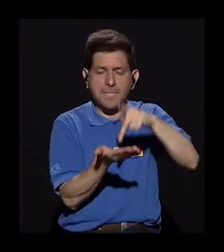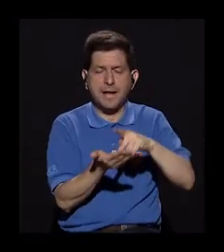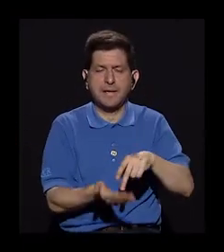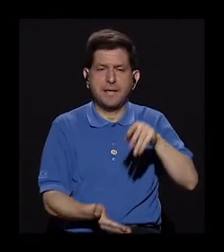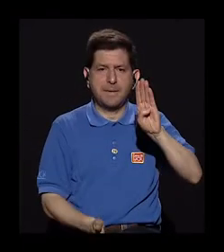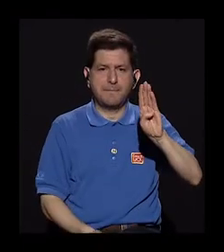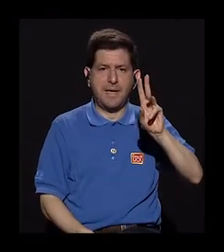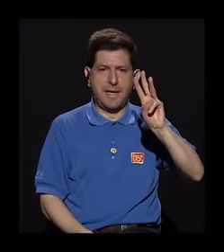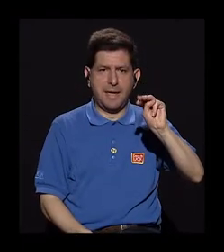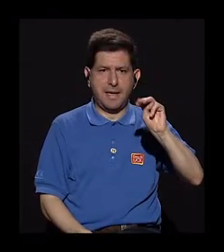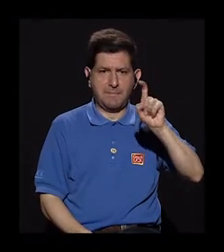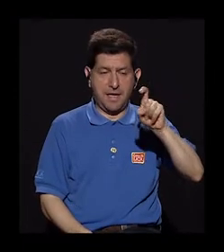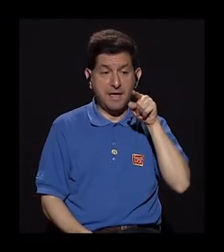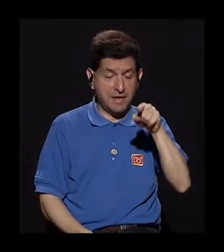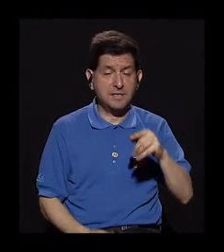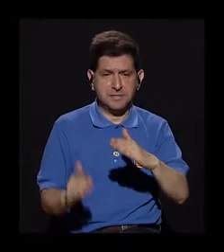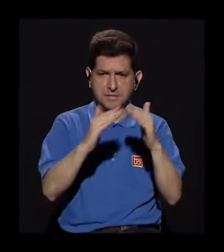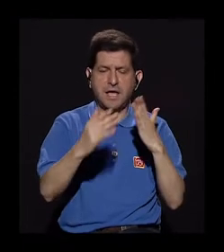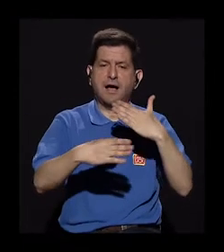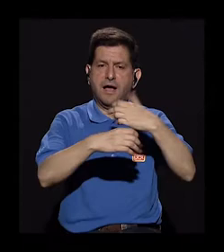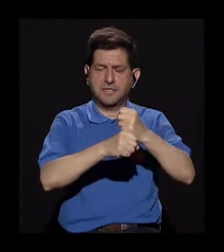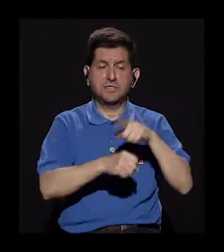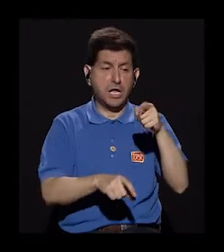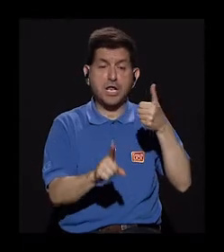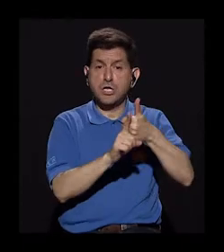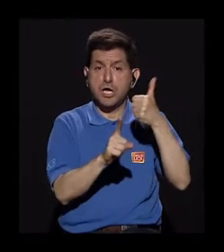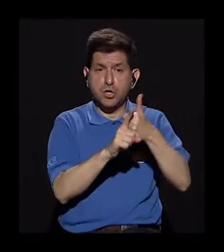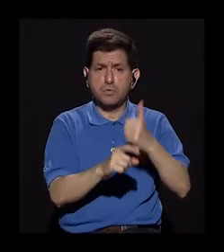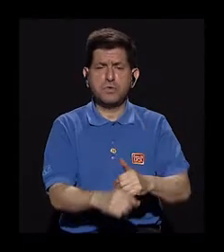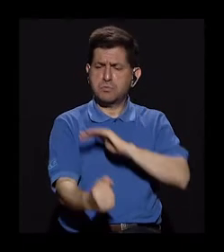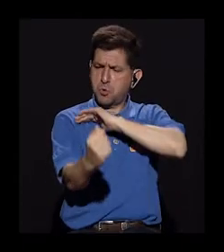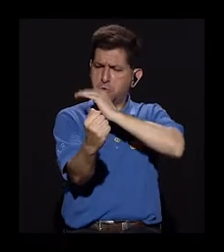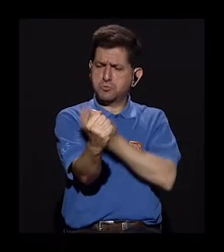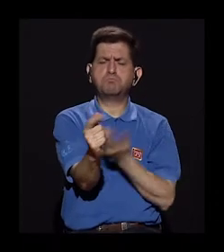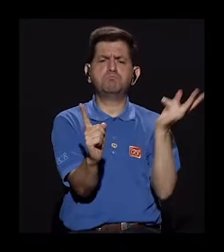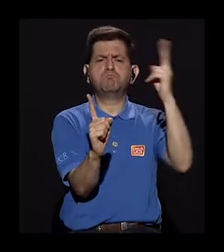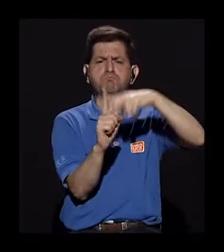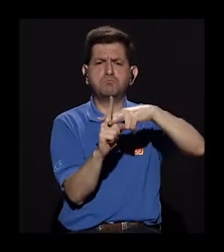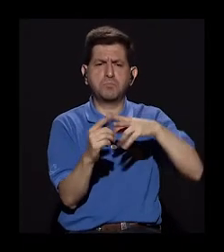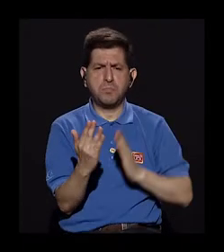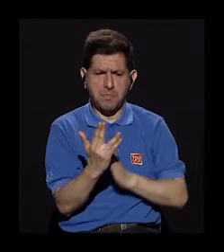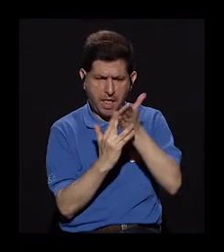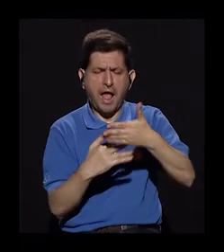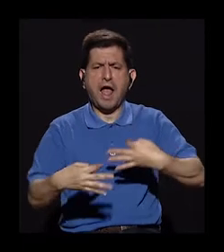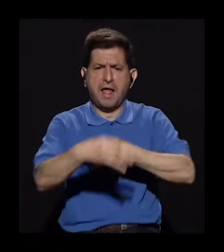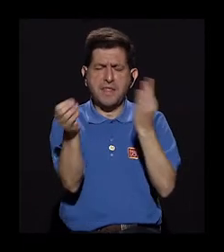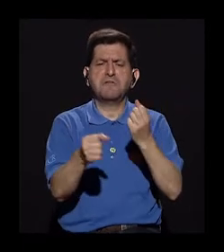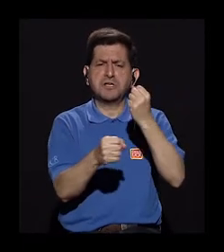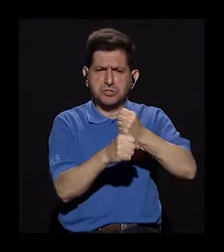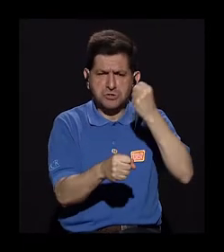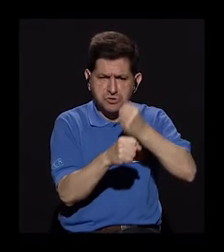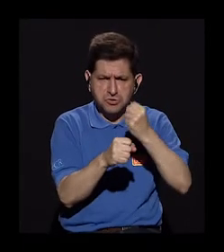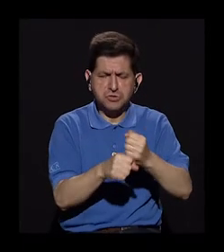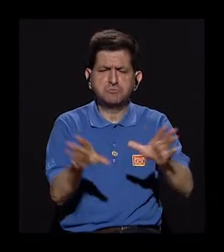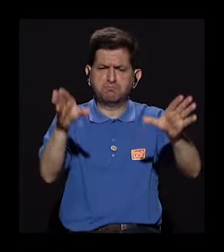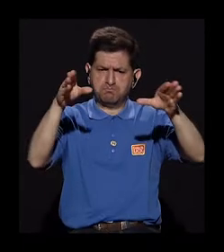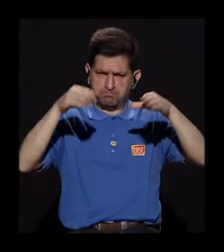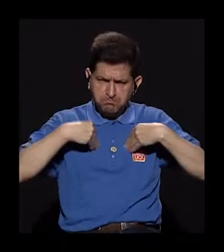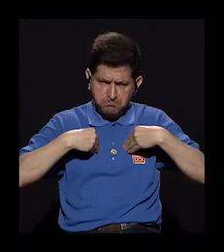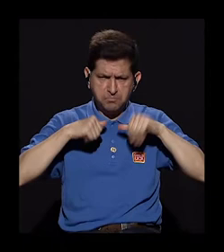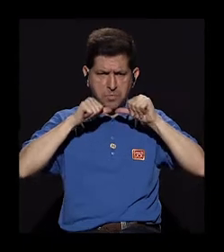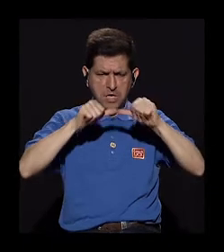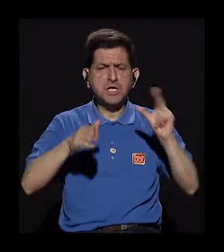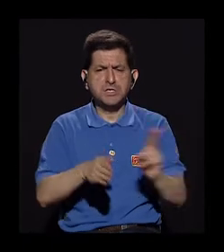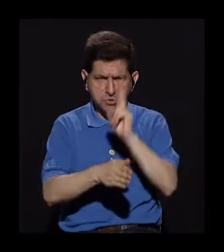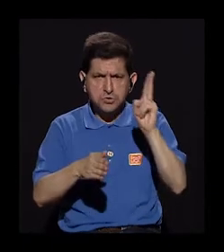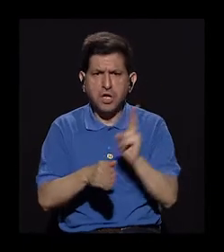parque de BMX que ellos querían hacer con su comunidad y ellos mismos se empoderaron, ¿verdad?, a través del taller para trabajarlo, apropiarse